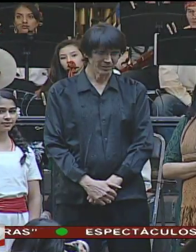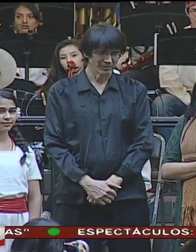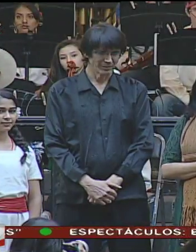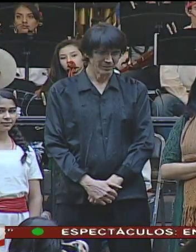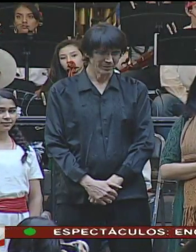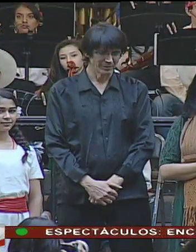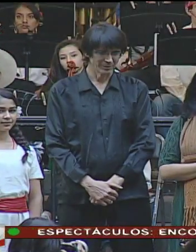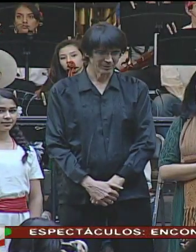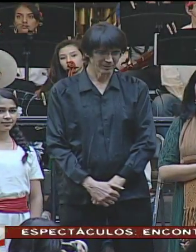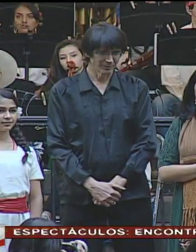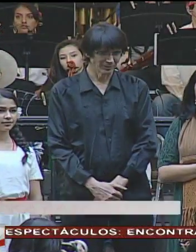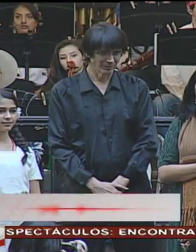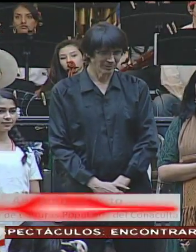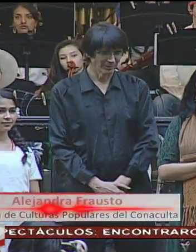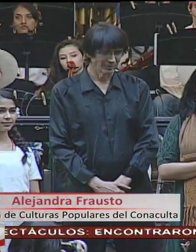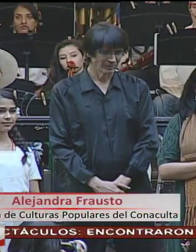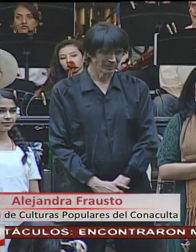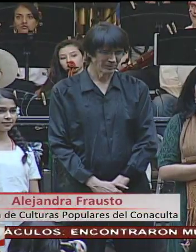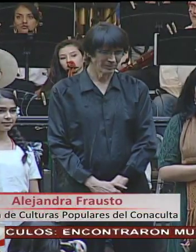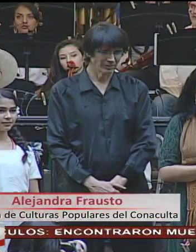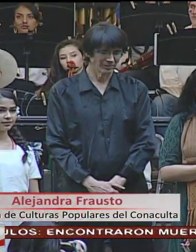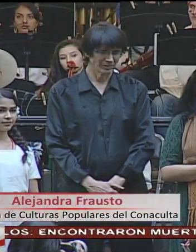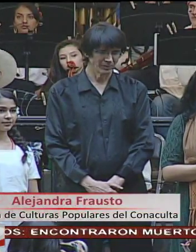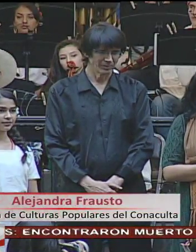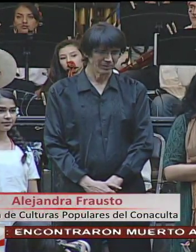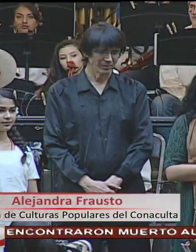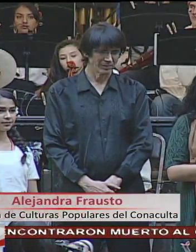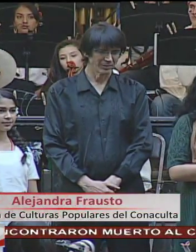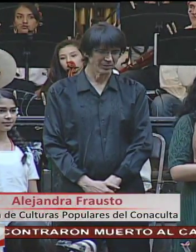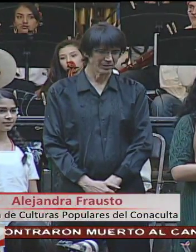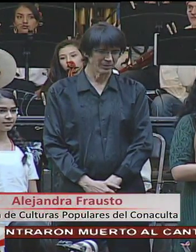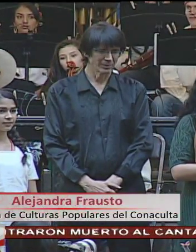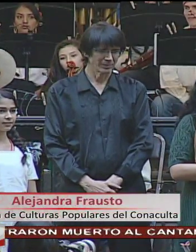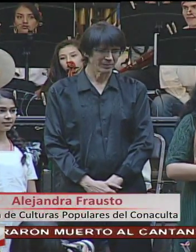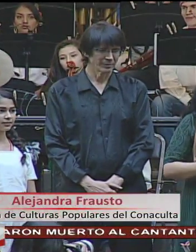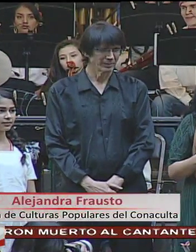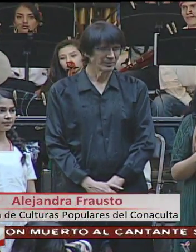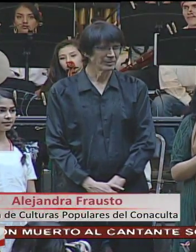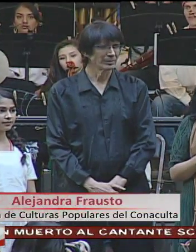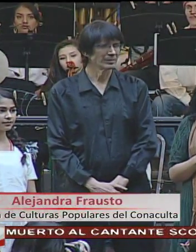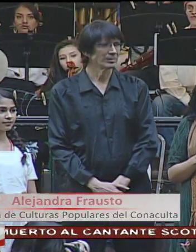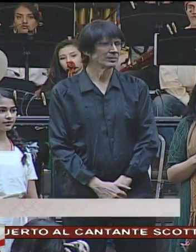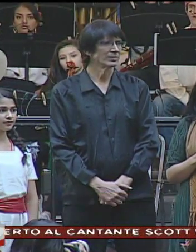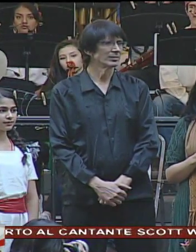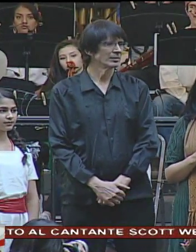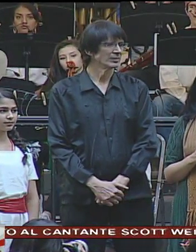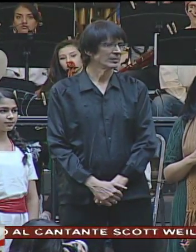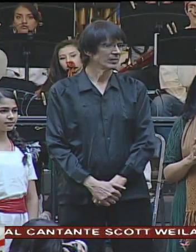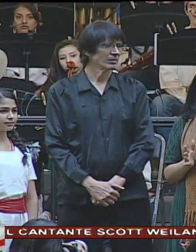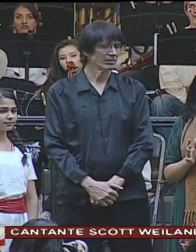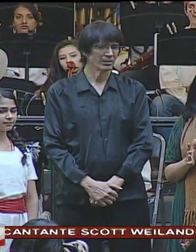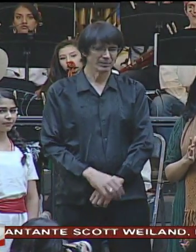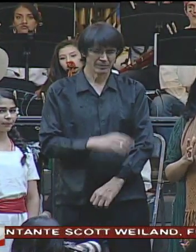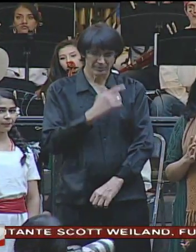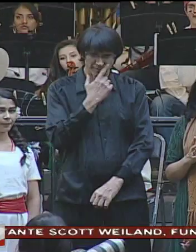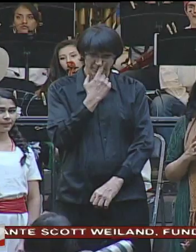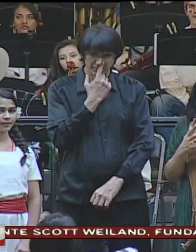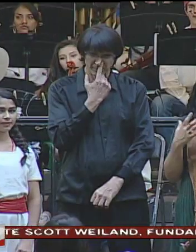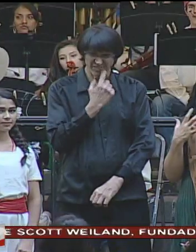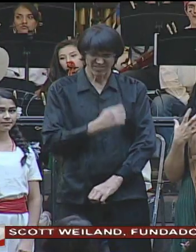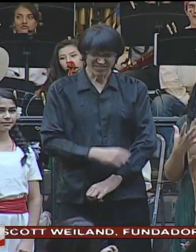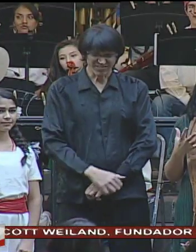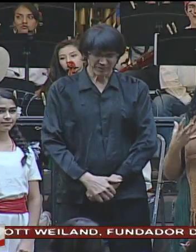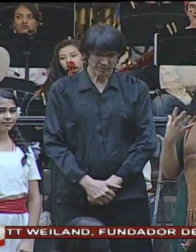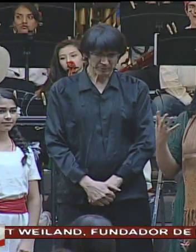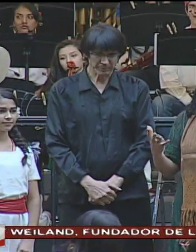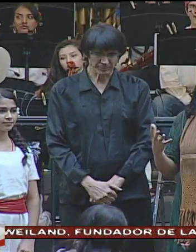El que este trabajo se realice de lunes a viernes, al menos 3 horas al día, da la posibilidad que las familias tengan otra realidad, que